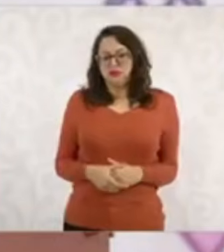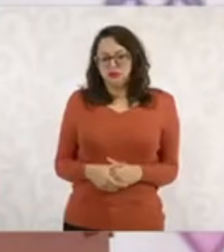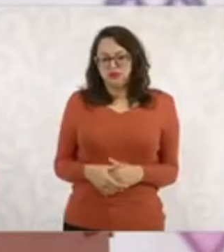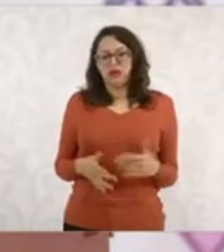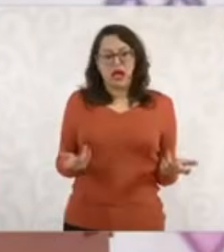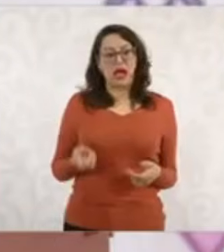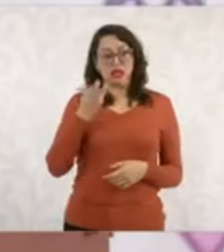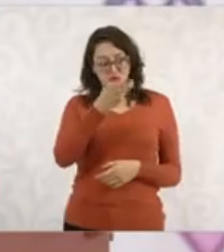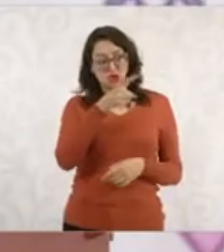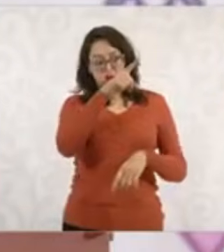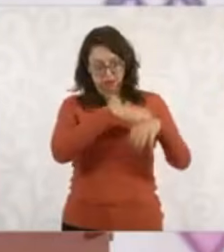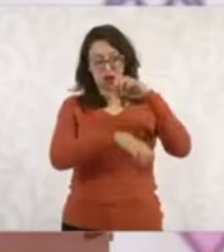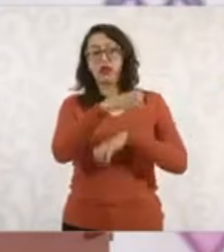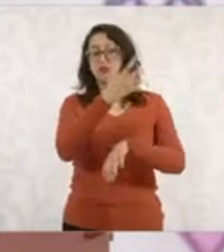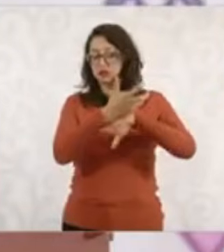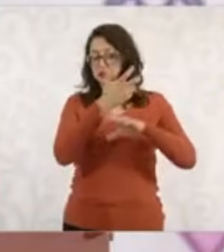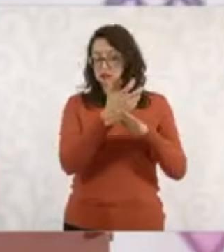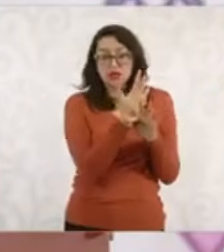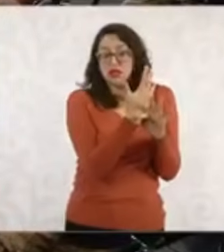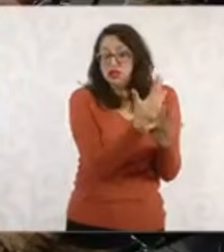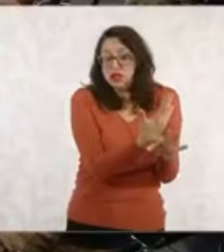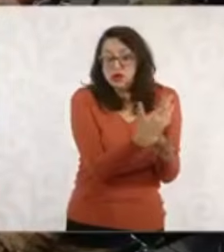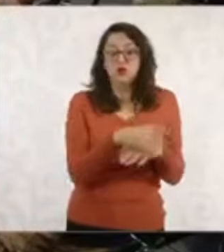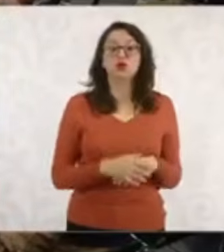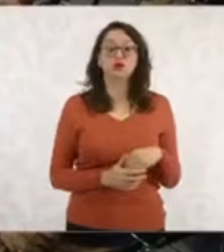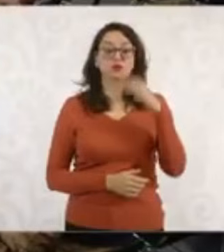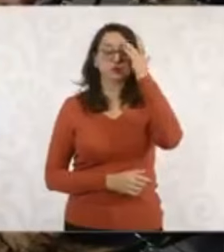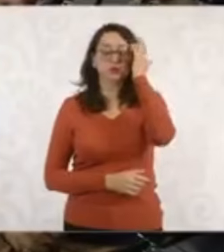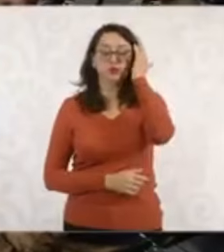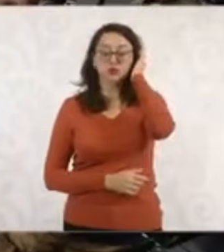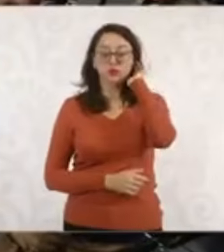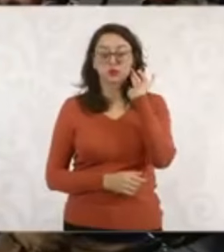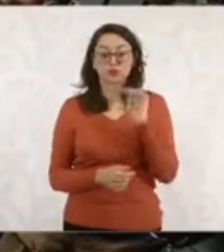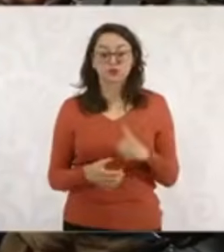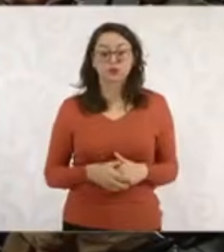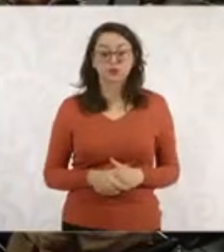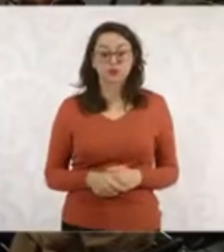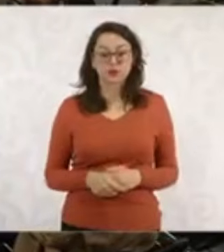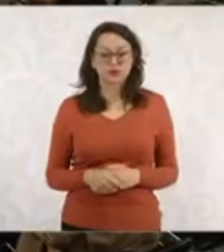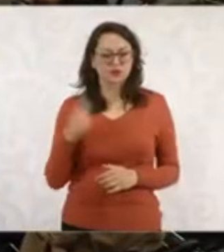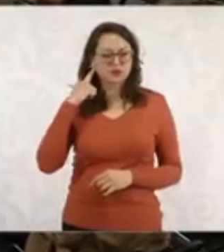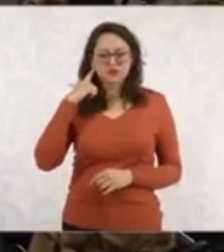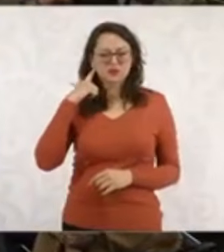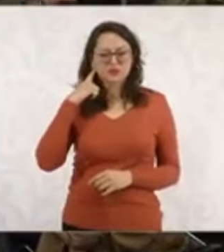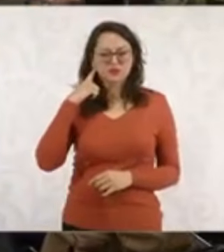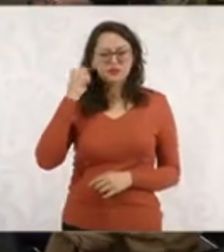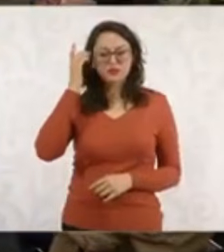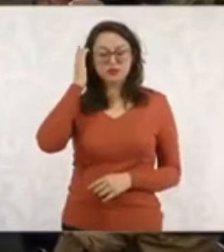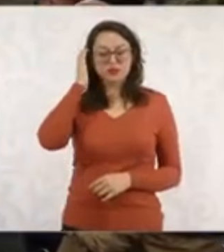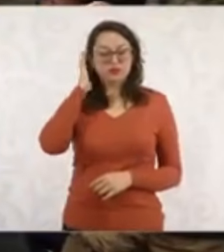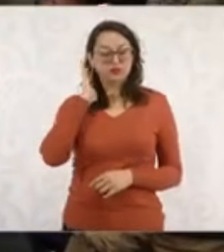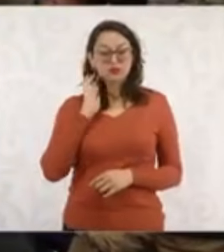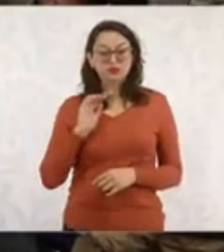la publicación de la Embajada de Estados Unidos en México. ¿Operativo encubierto ocultárselo a las autoridades